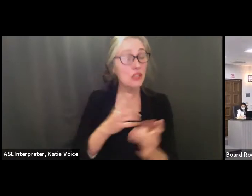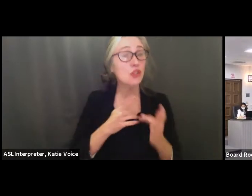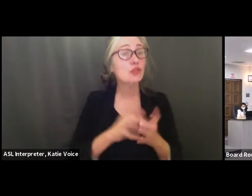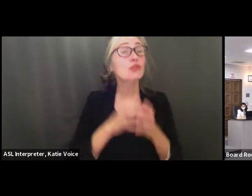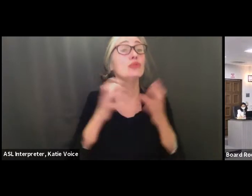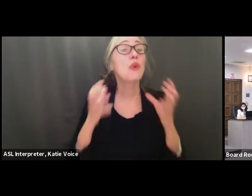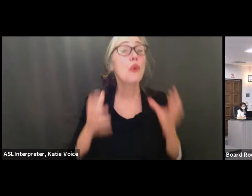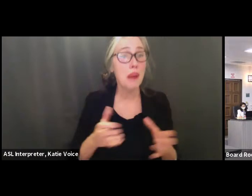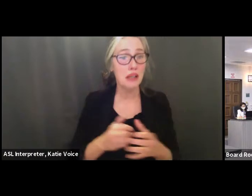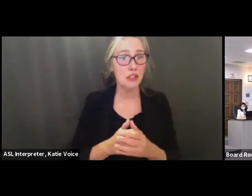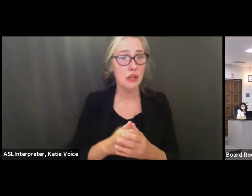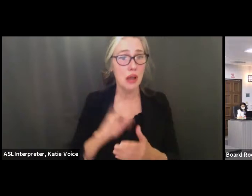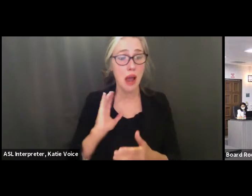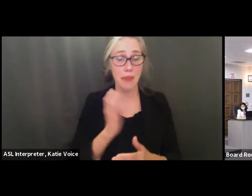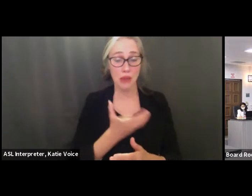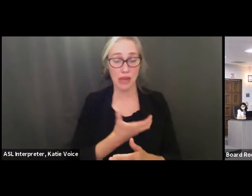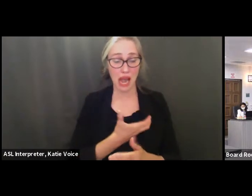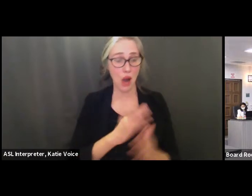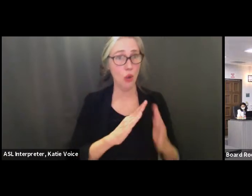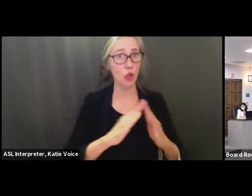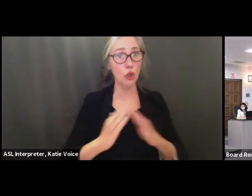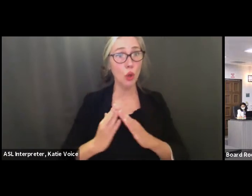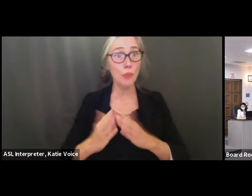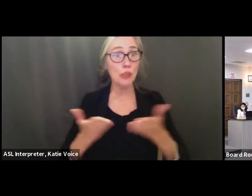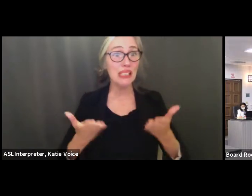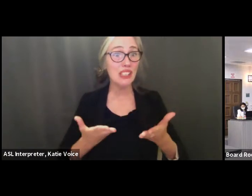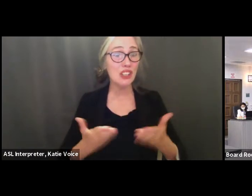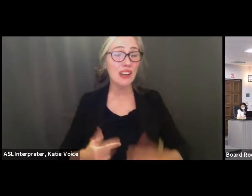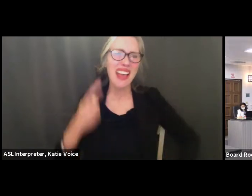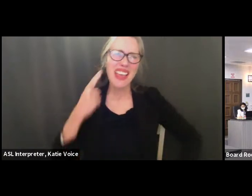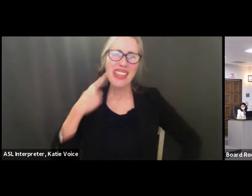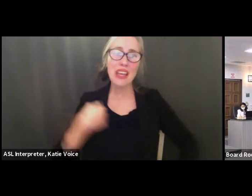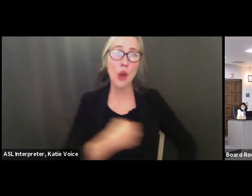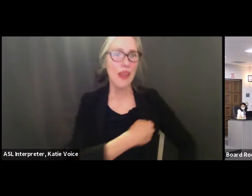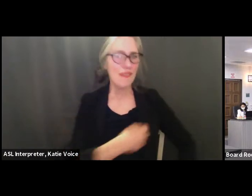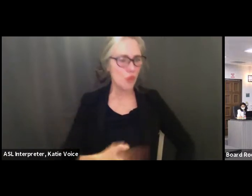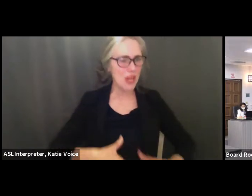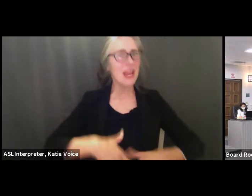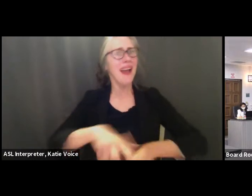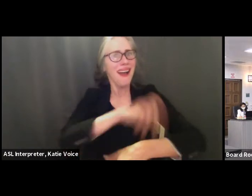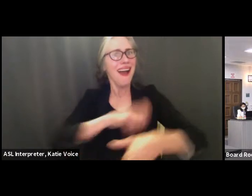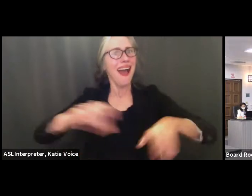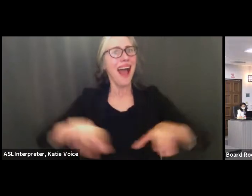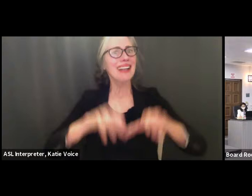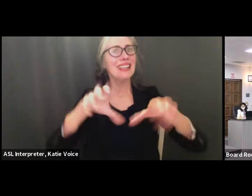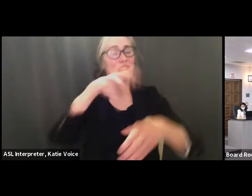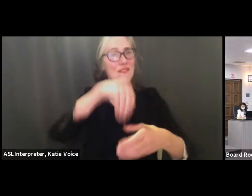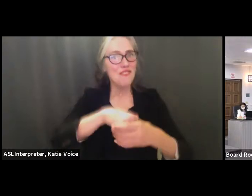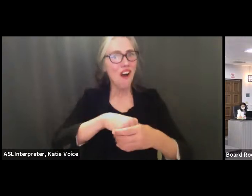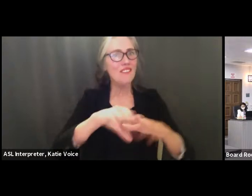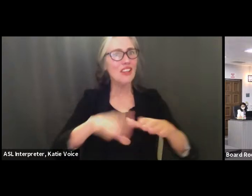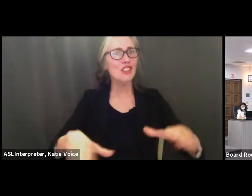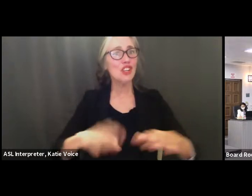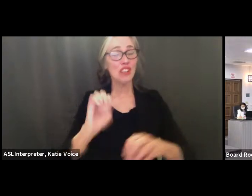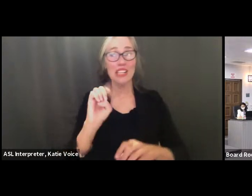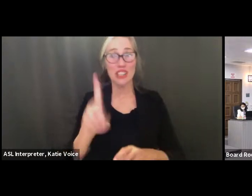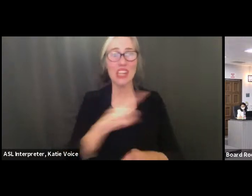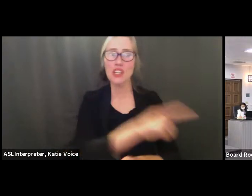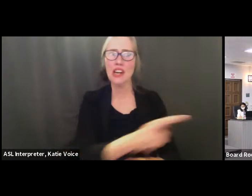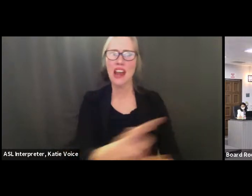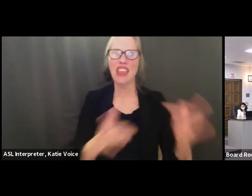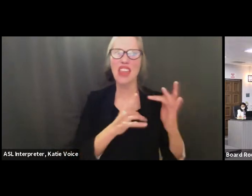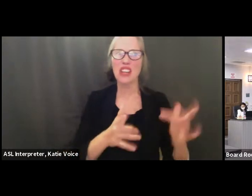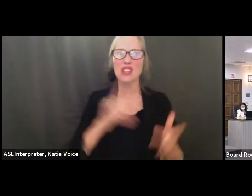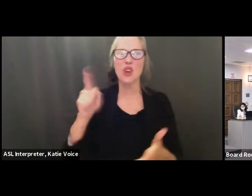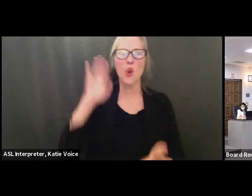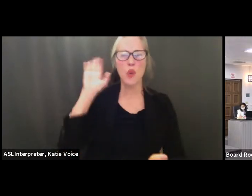familias en el sistema escolar en los últimos años. Lo más preocupante de esta situación es que Manuela fue asignada el día anterior